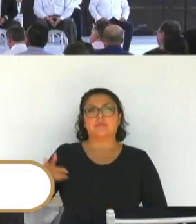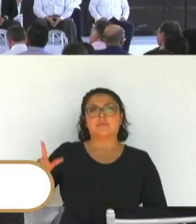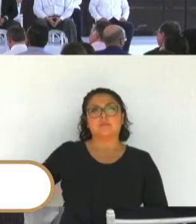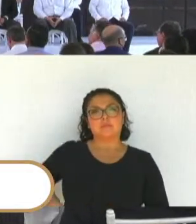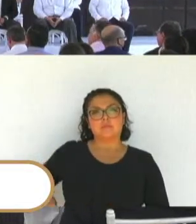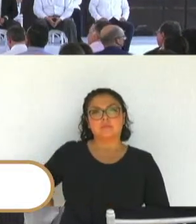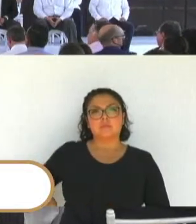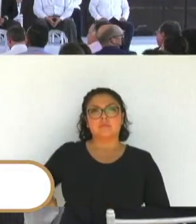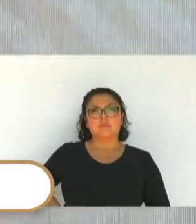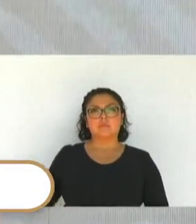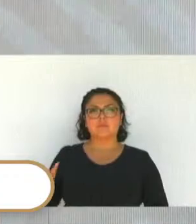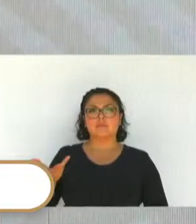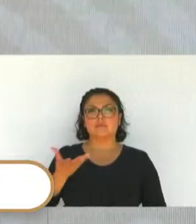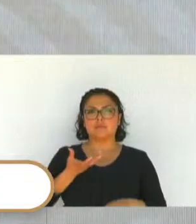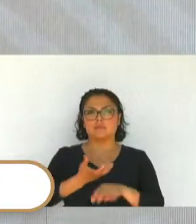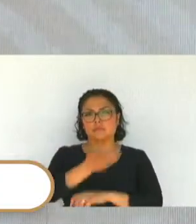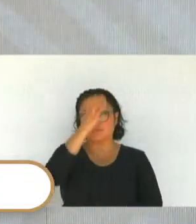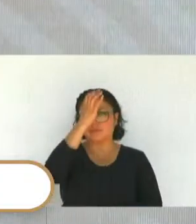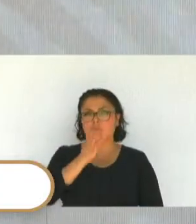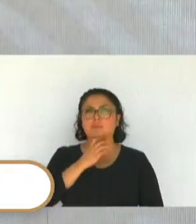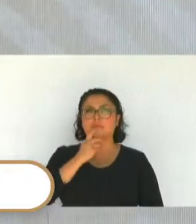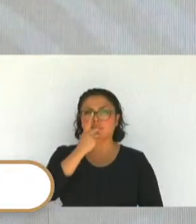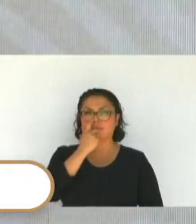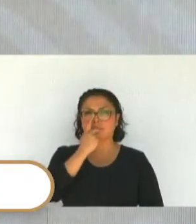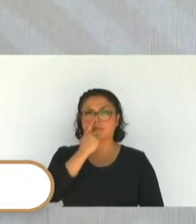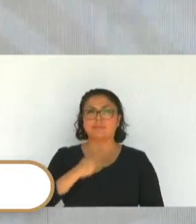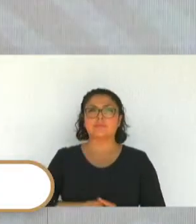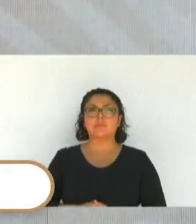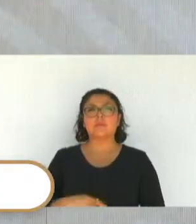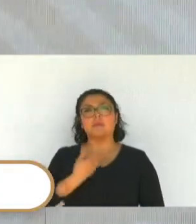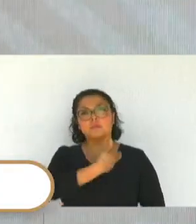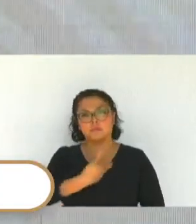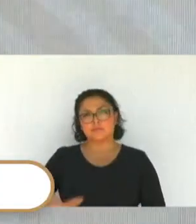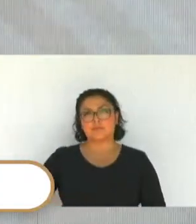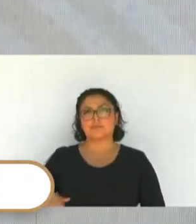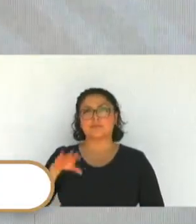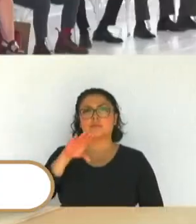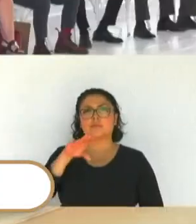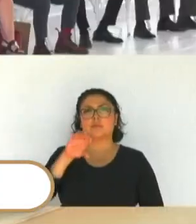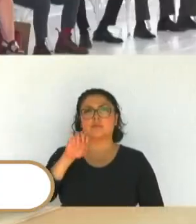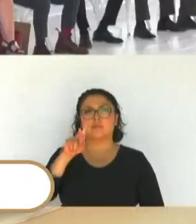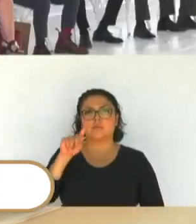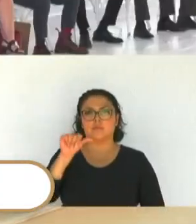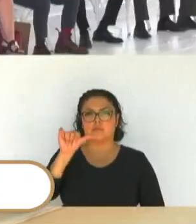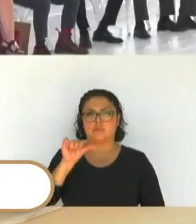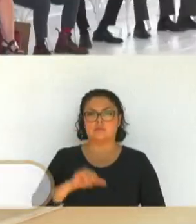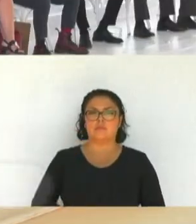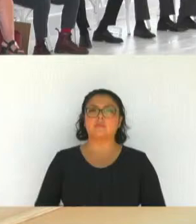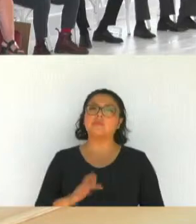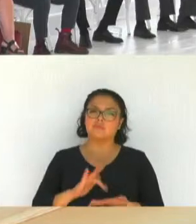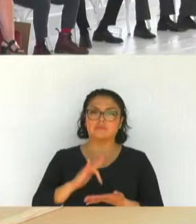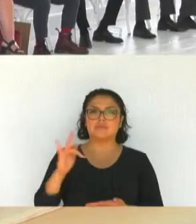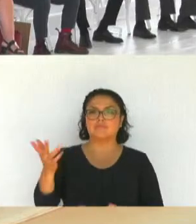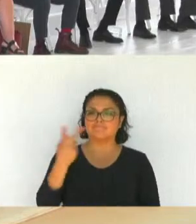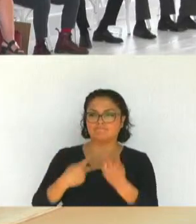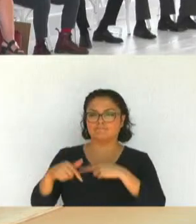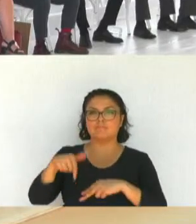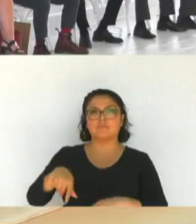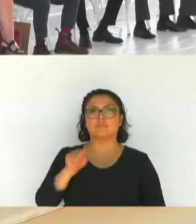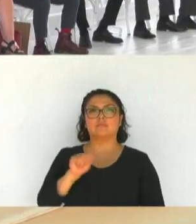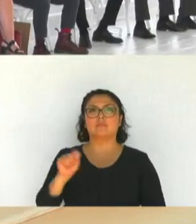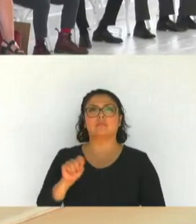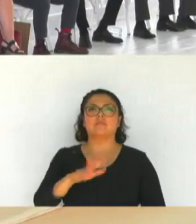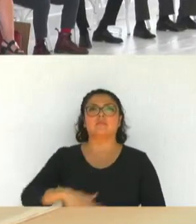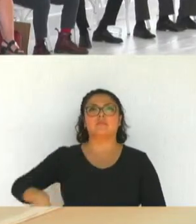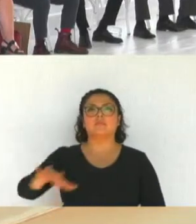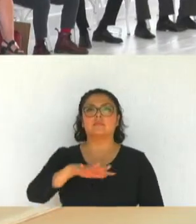Miguel Ángel Riquelme, presidente Alberto Cepeda, gracias por recibirnos en su tierra. Senadora